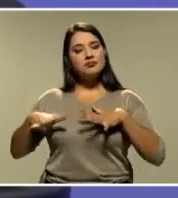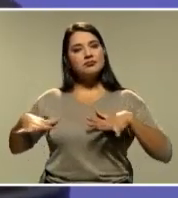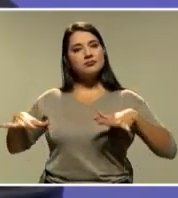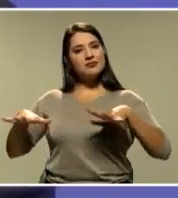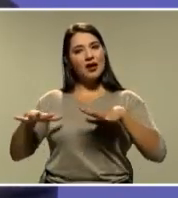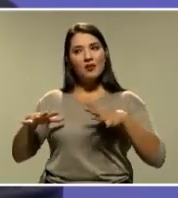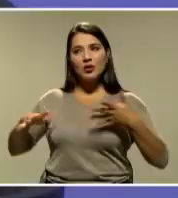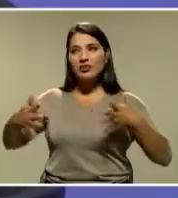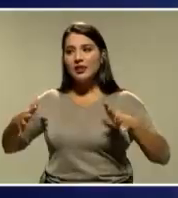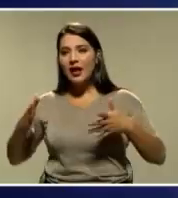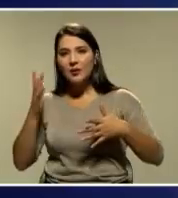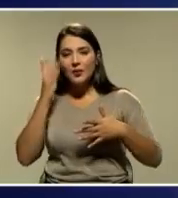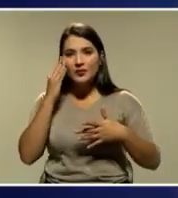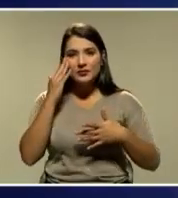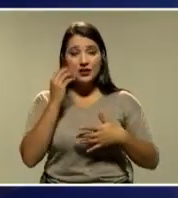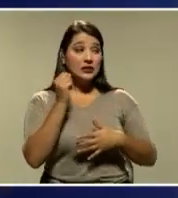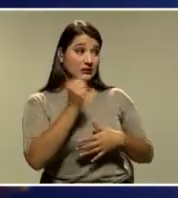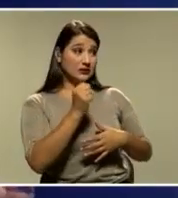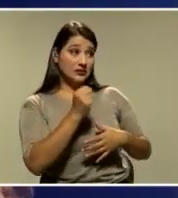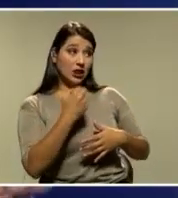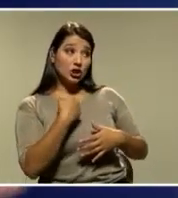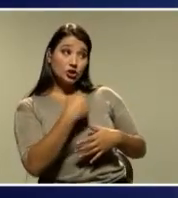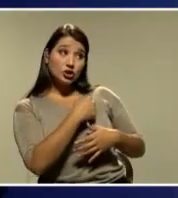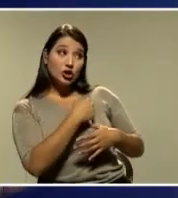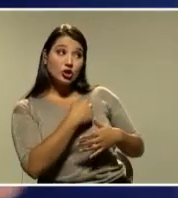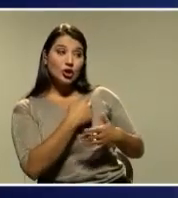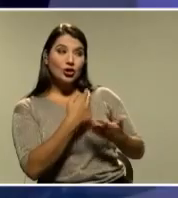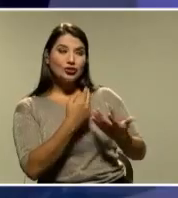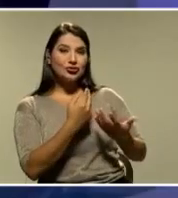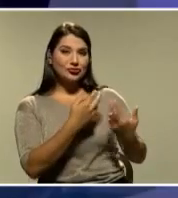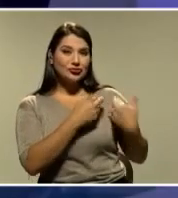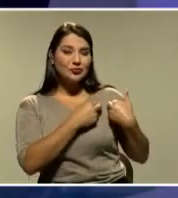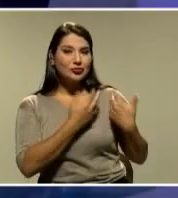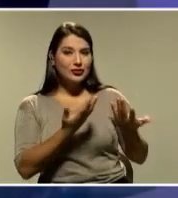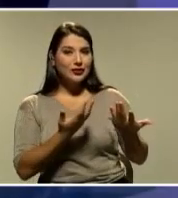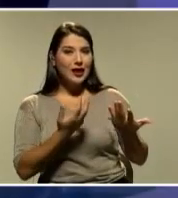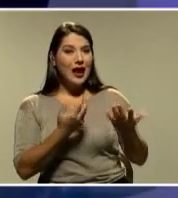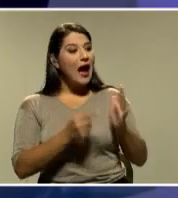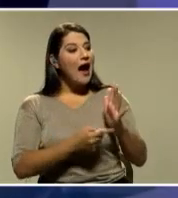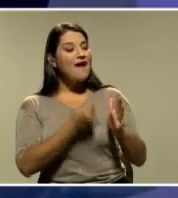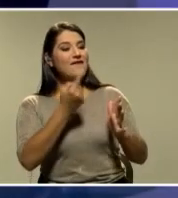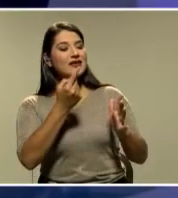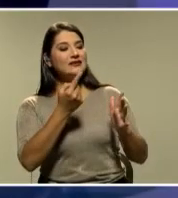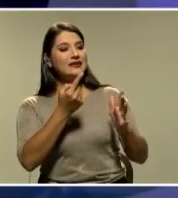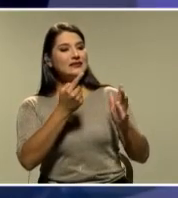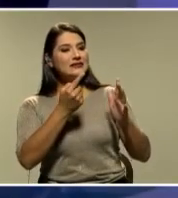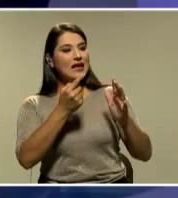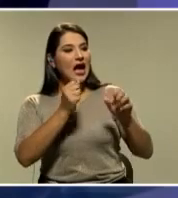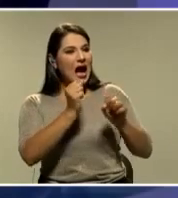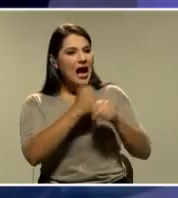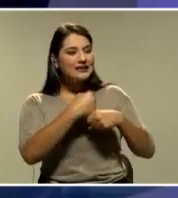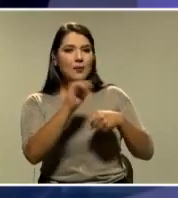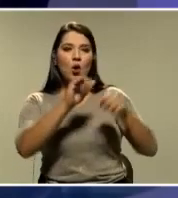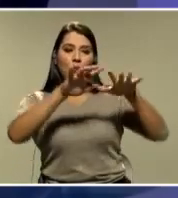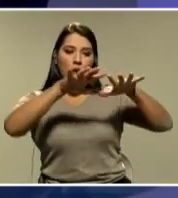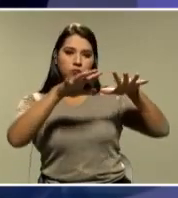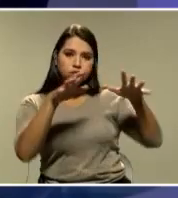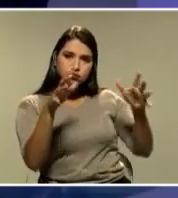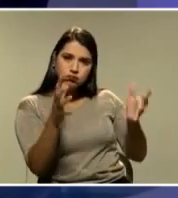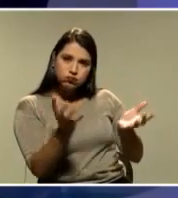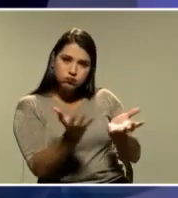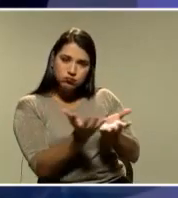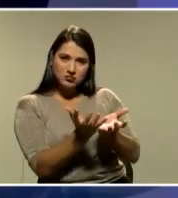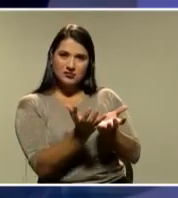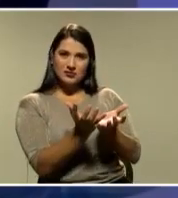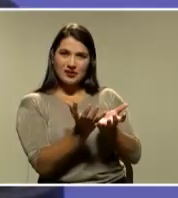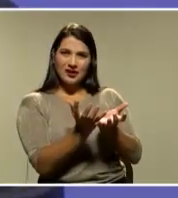de nerviosismo, Los de medios caos. creamos una burbuja, los Exactamente. medios elaboramos una burbuja que a veces se despega